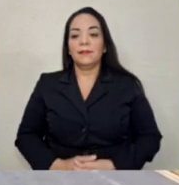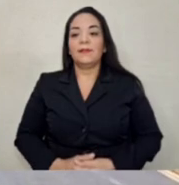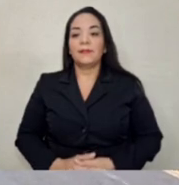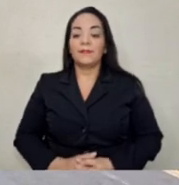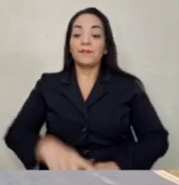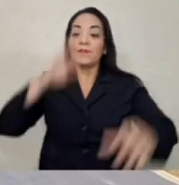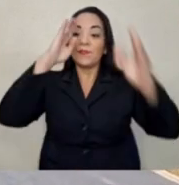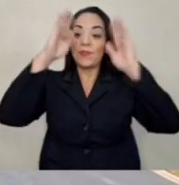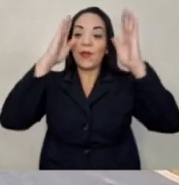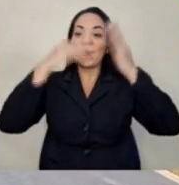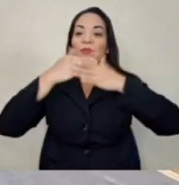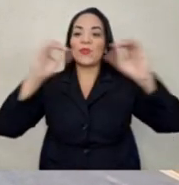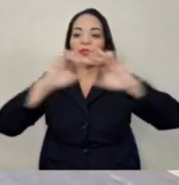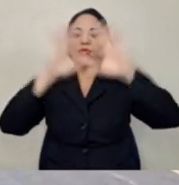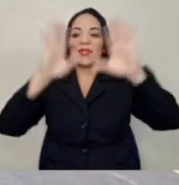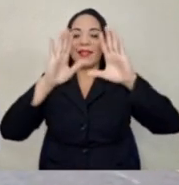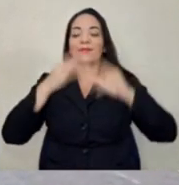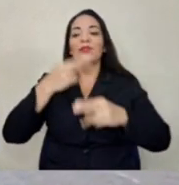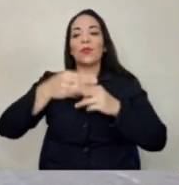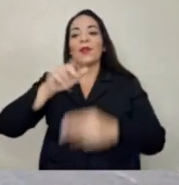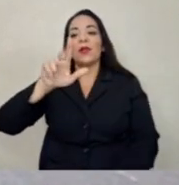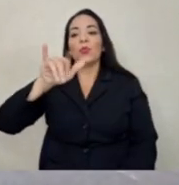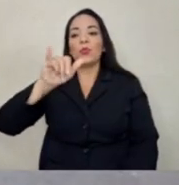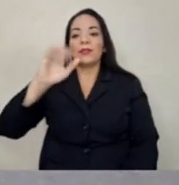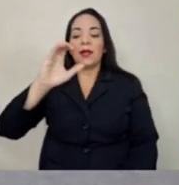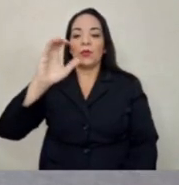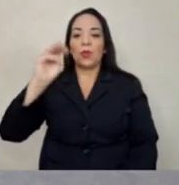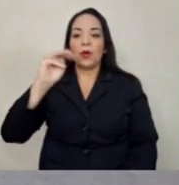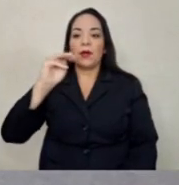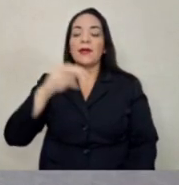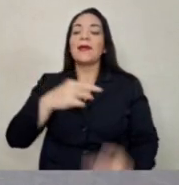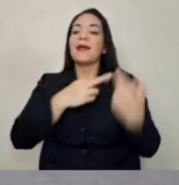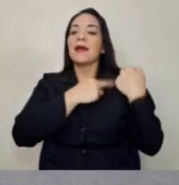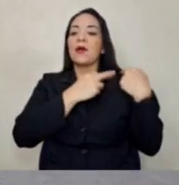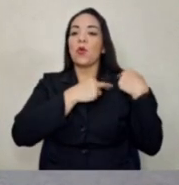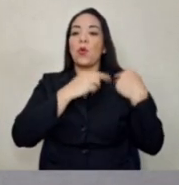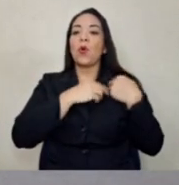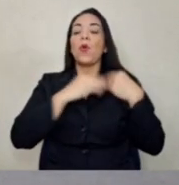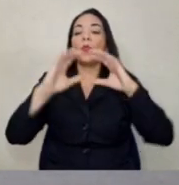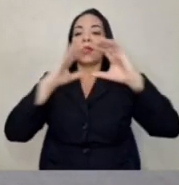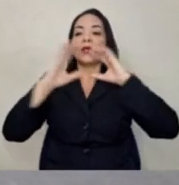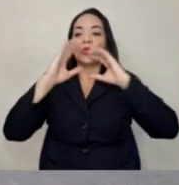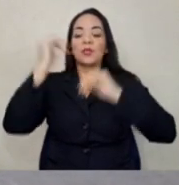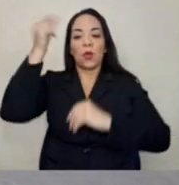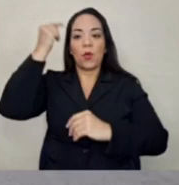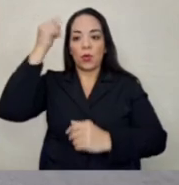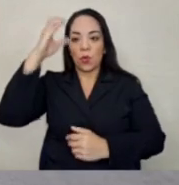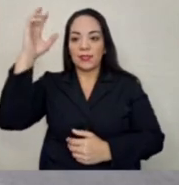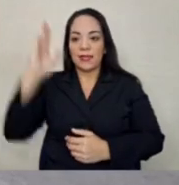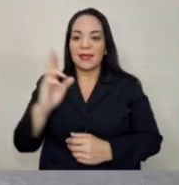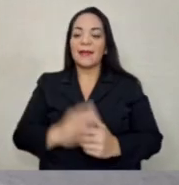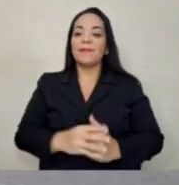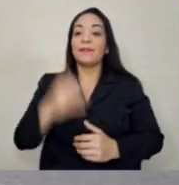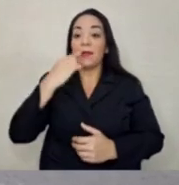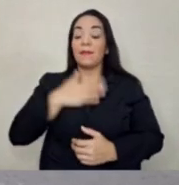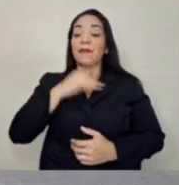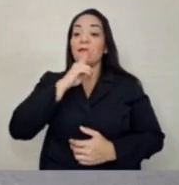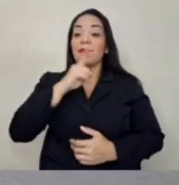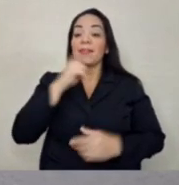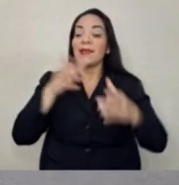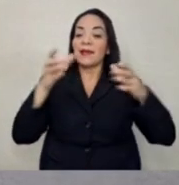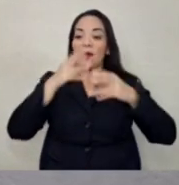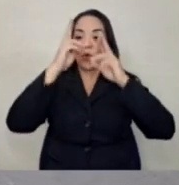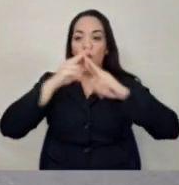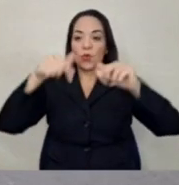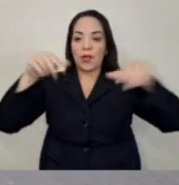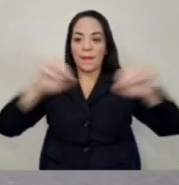Hola, ¿qué tal? Muy buenos días. Mi nombre es Luis Carlos Monge, soy encargado de comunicación del Gobierno de la República y es para mí un verdadero honor estar aquí